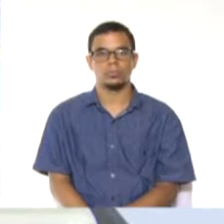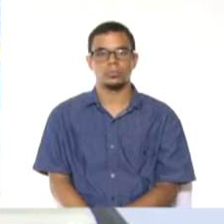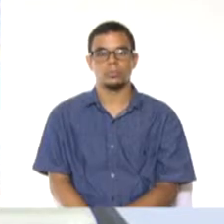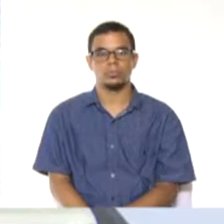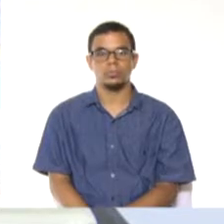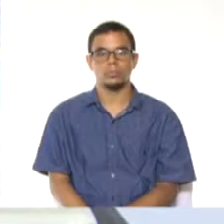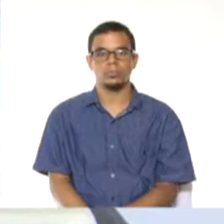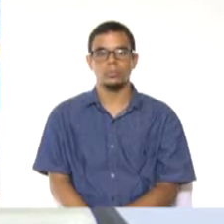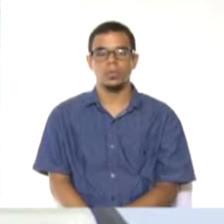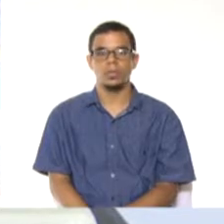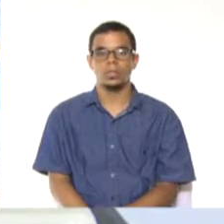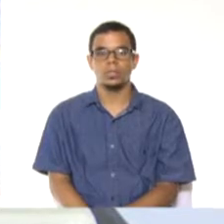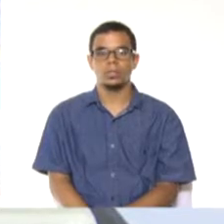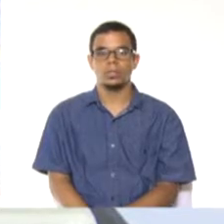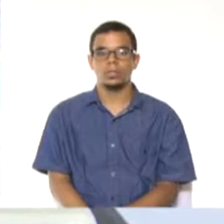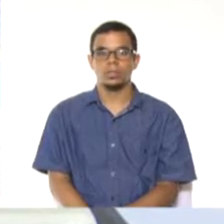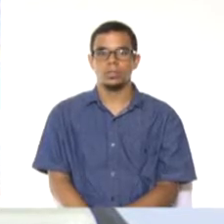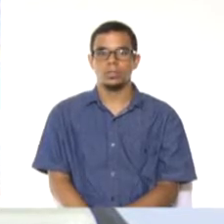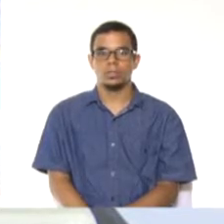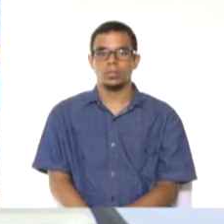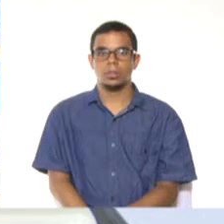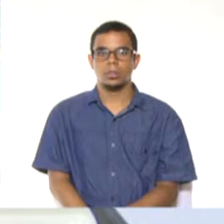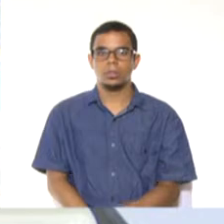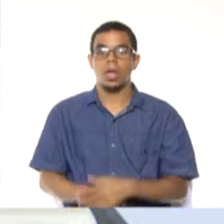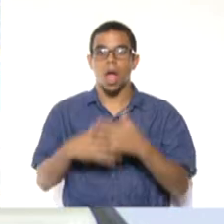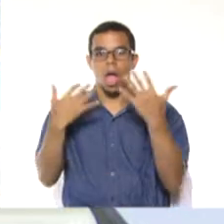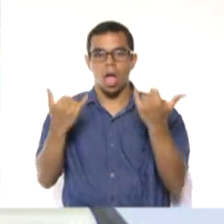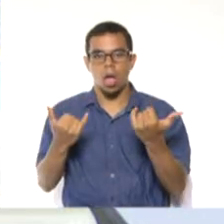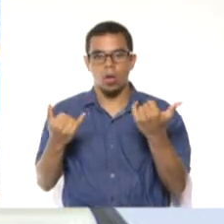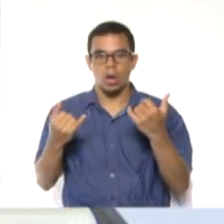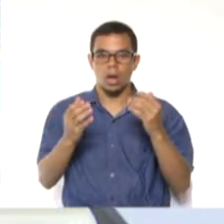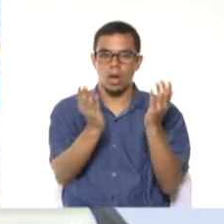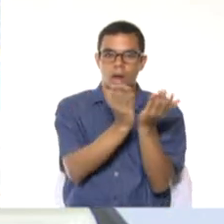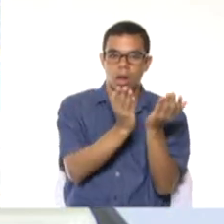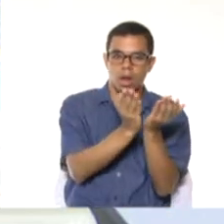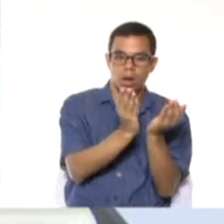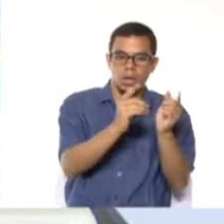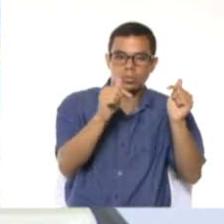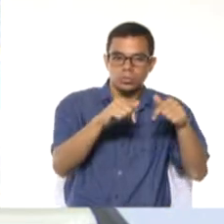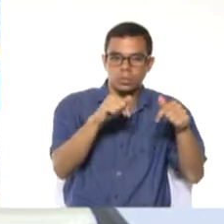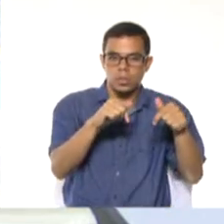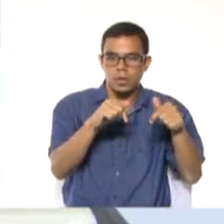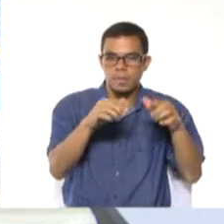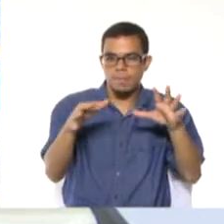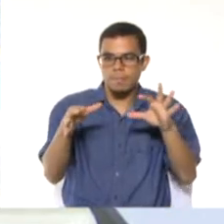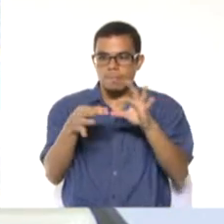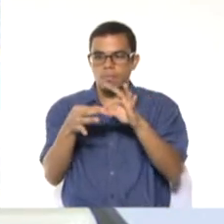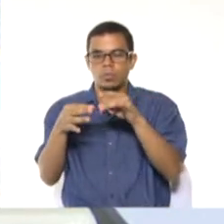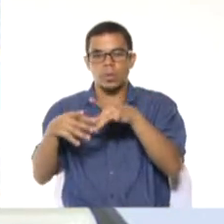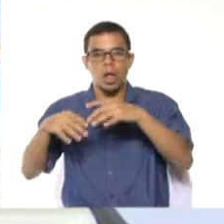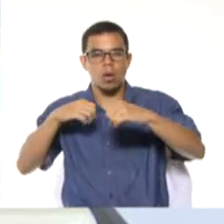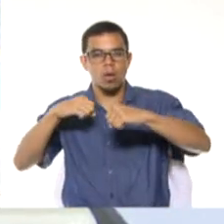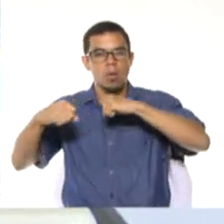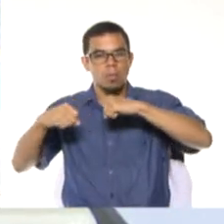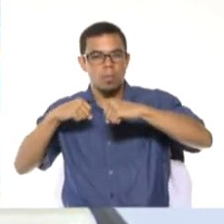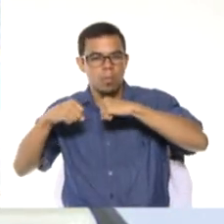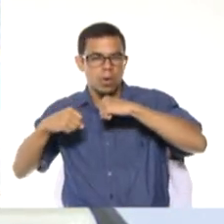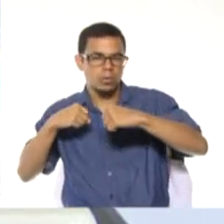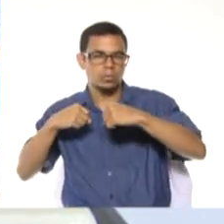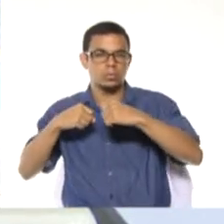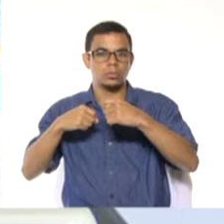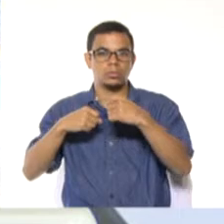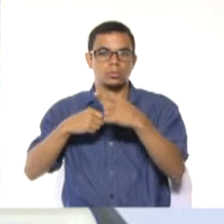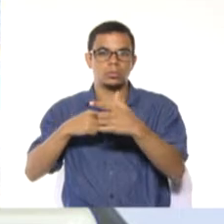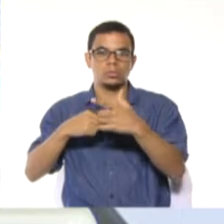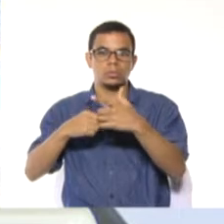vamos entonces a relacionar esta clase del día de hoy con esos movimientos que